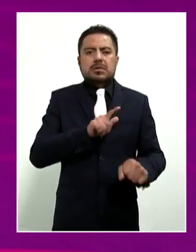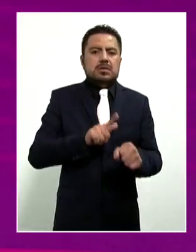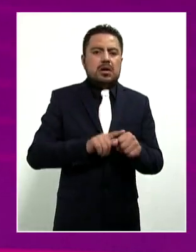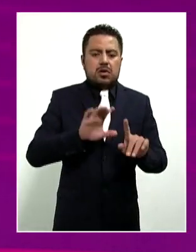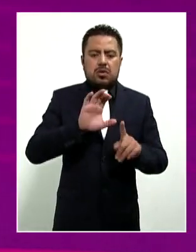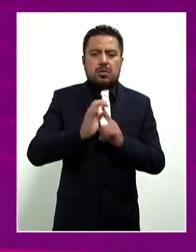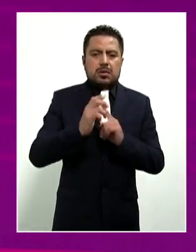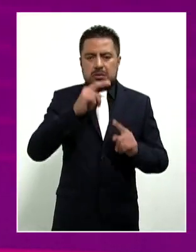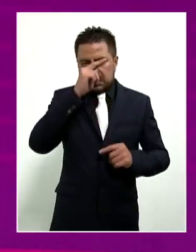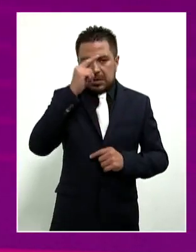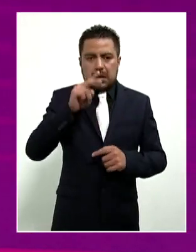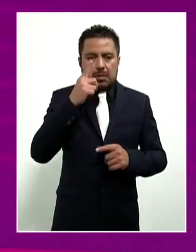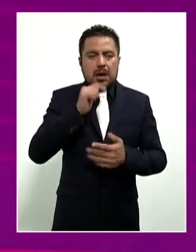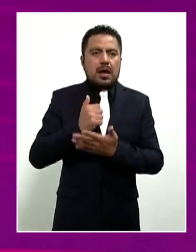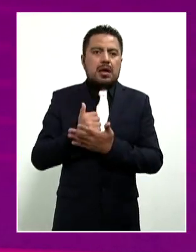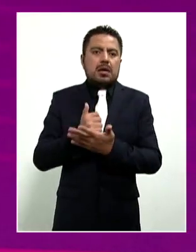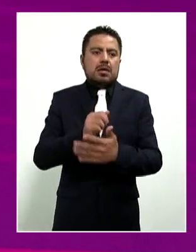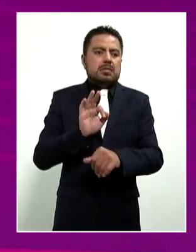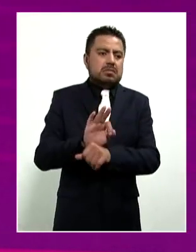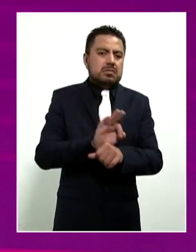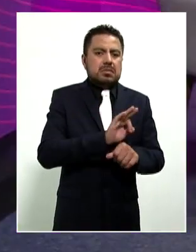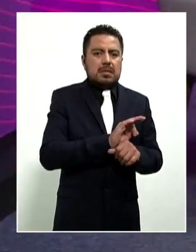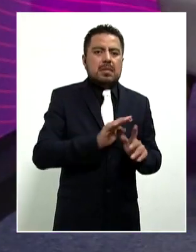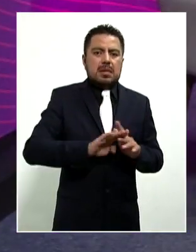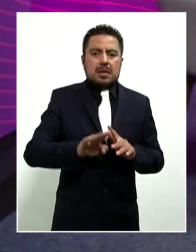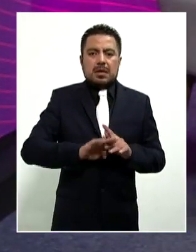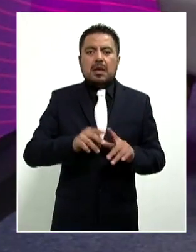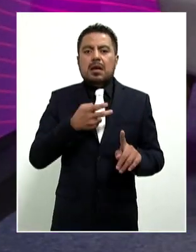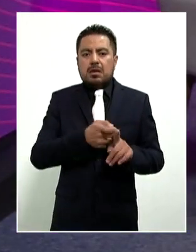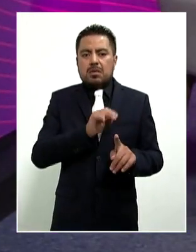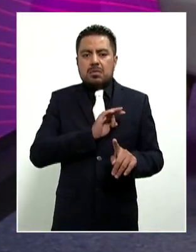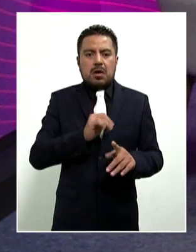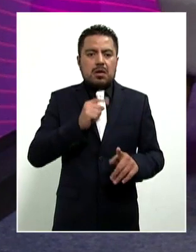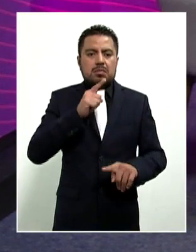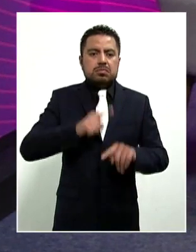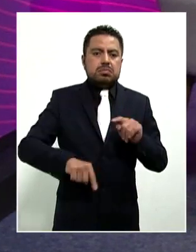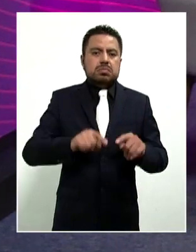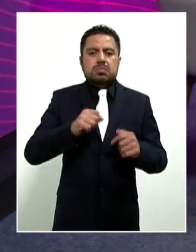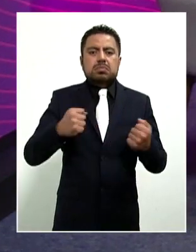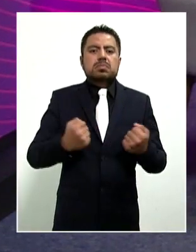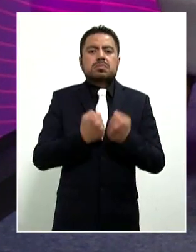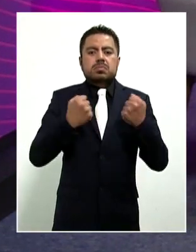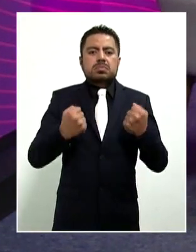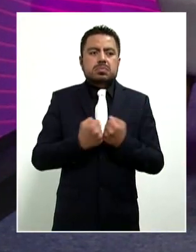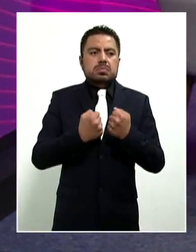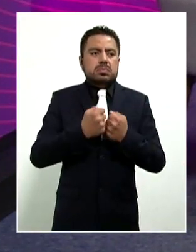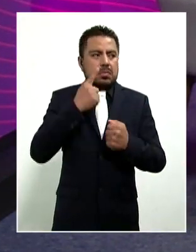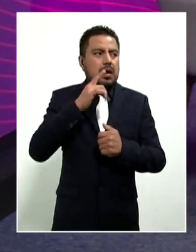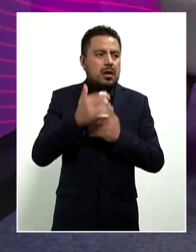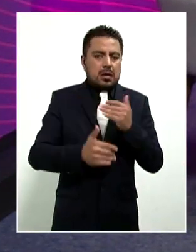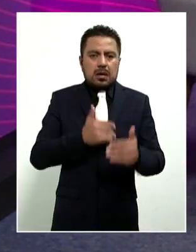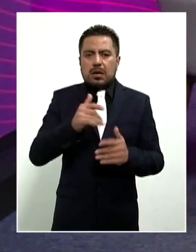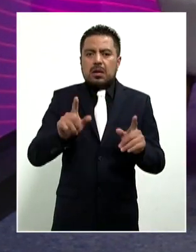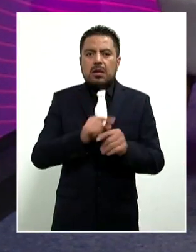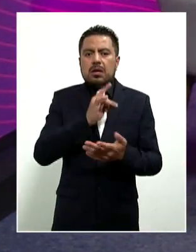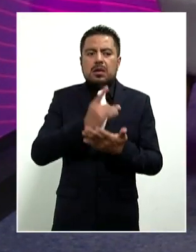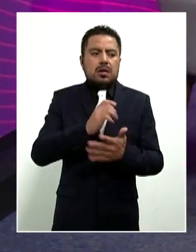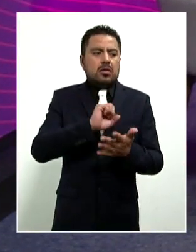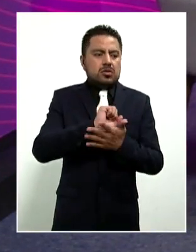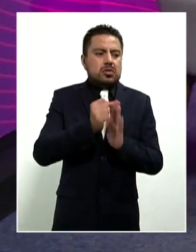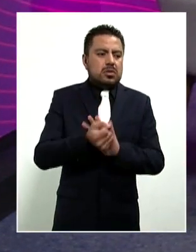de la Comisión Mexicana de Ayuda a Refugiados, a esta situación se le podría hacer frente ya no nada más para el procesamiento de las